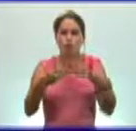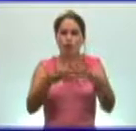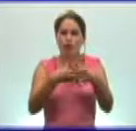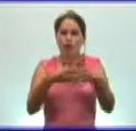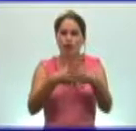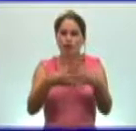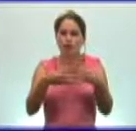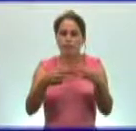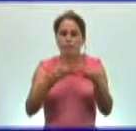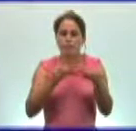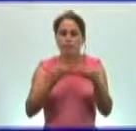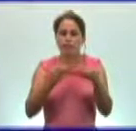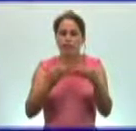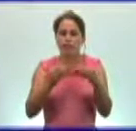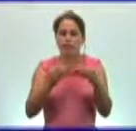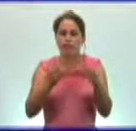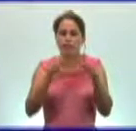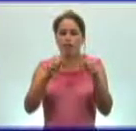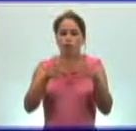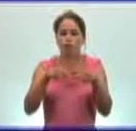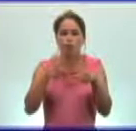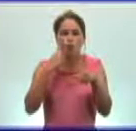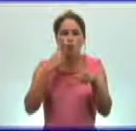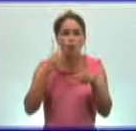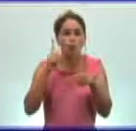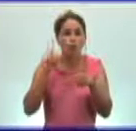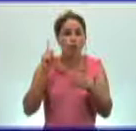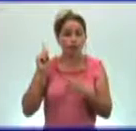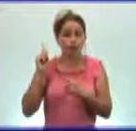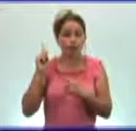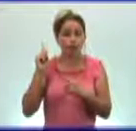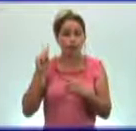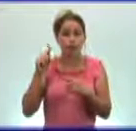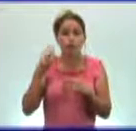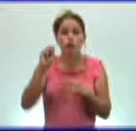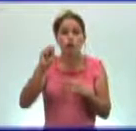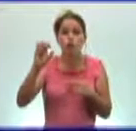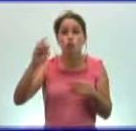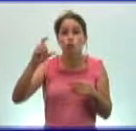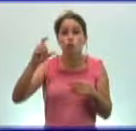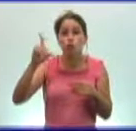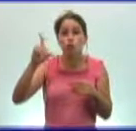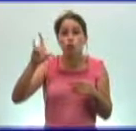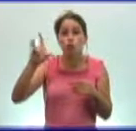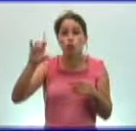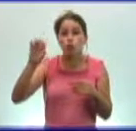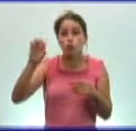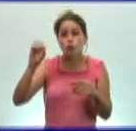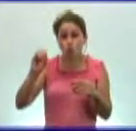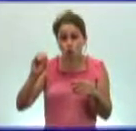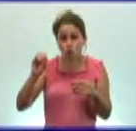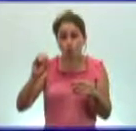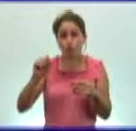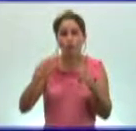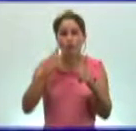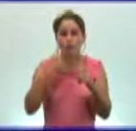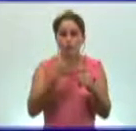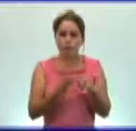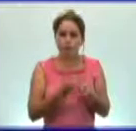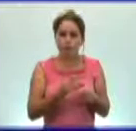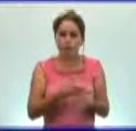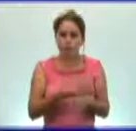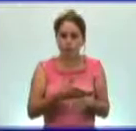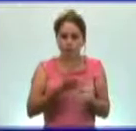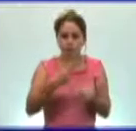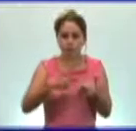sustancias? Los metales, como pueden ver en el caso del sodio, potasio, magnesio, hierro, níquel y